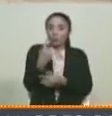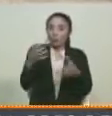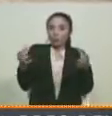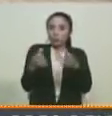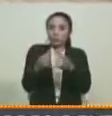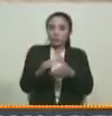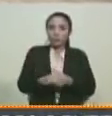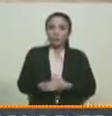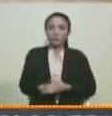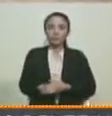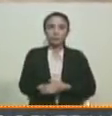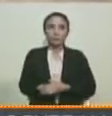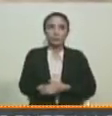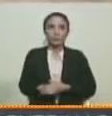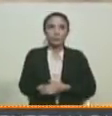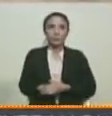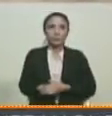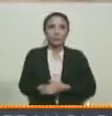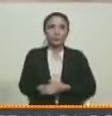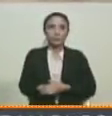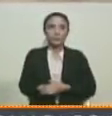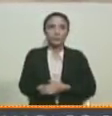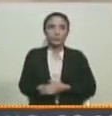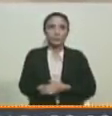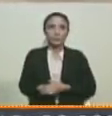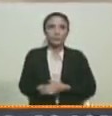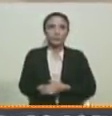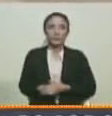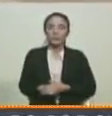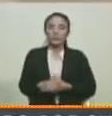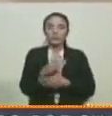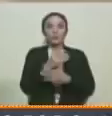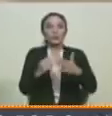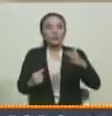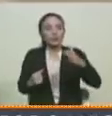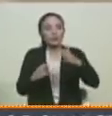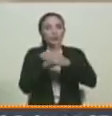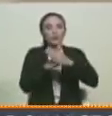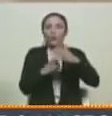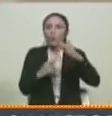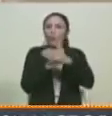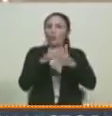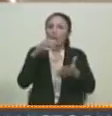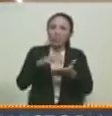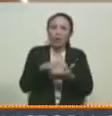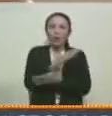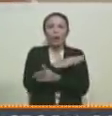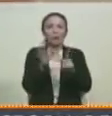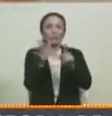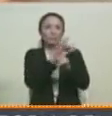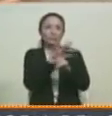diaria en conspirar para un golpe de Estado en el país.